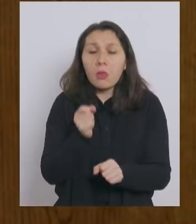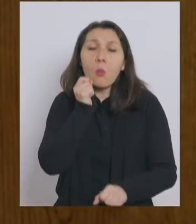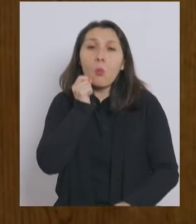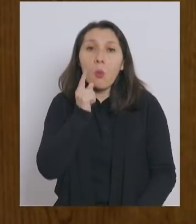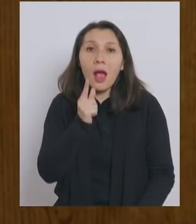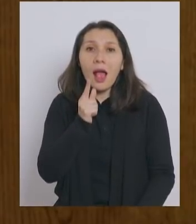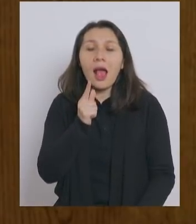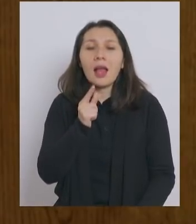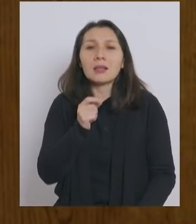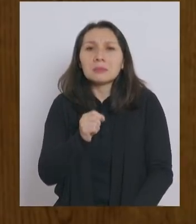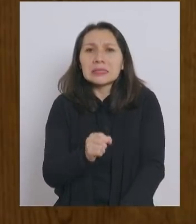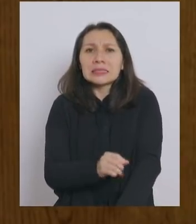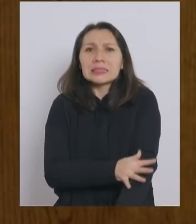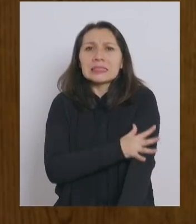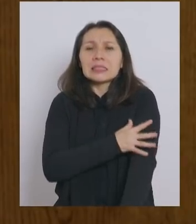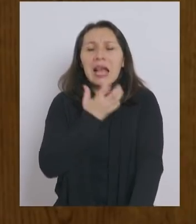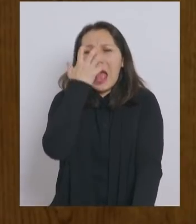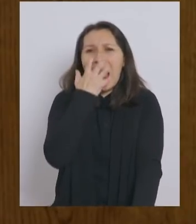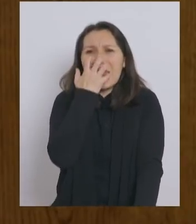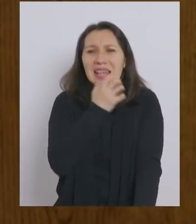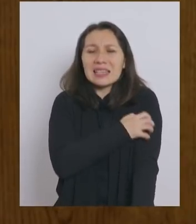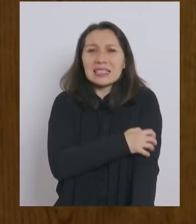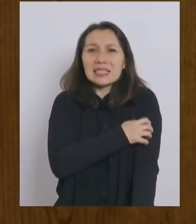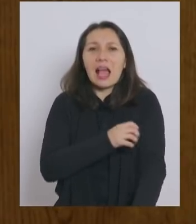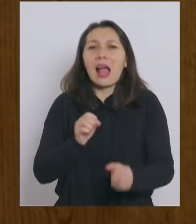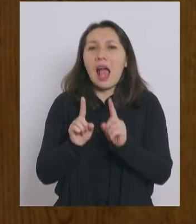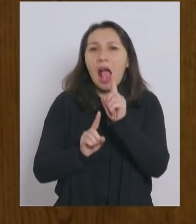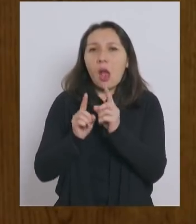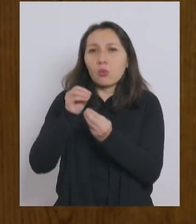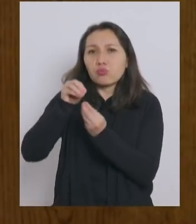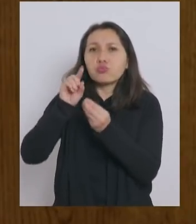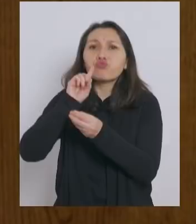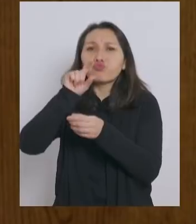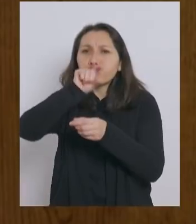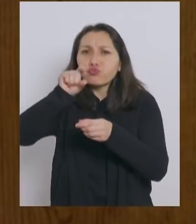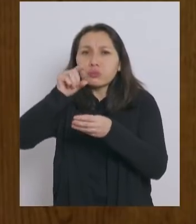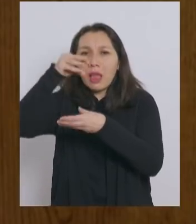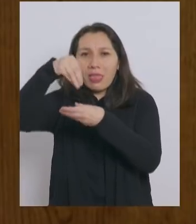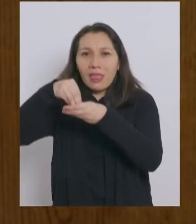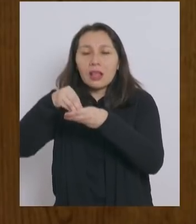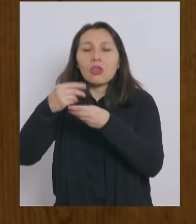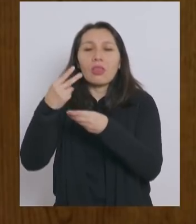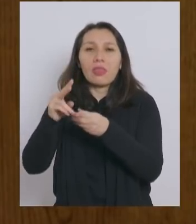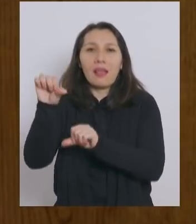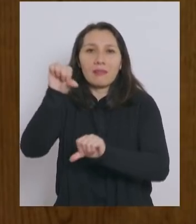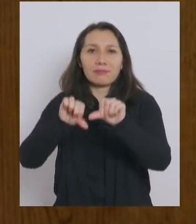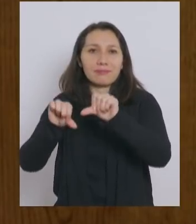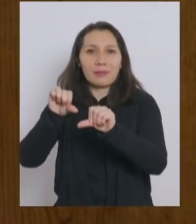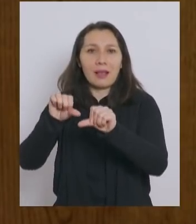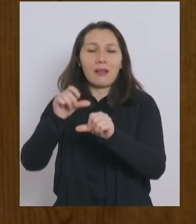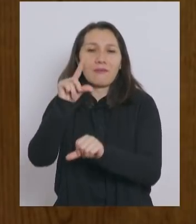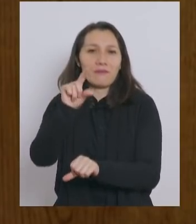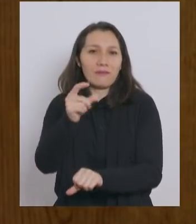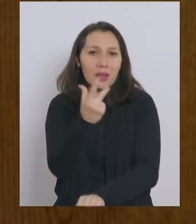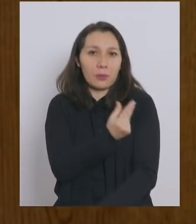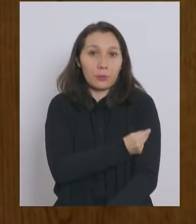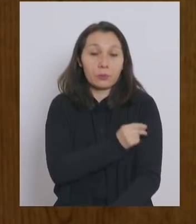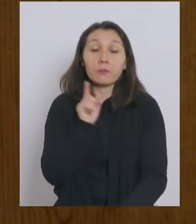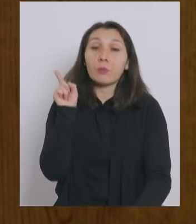de hipersensibilidad o alergia a algunos de los componentes de la vacuna. Y para ir